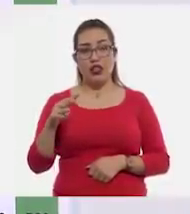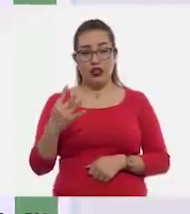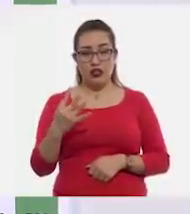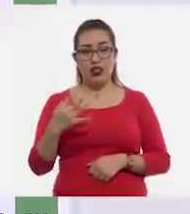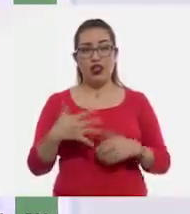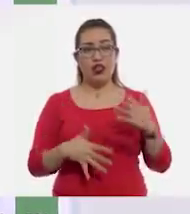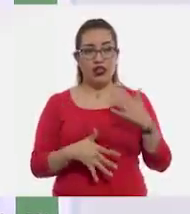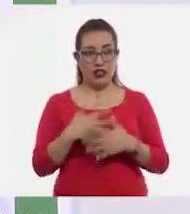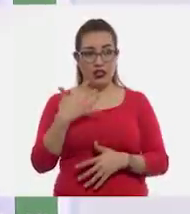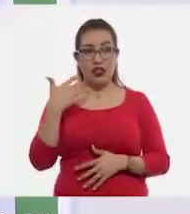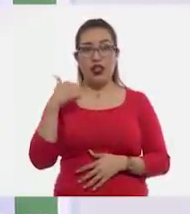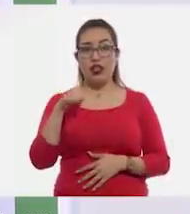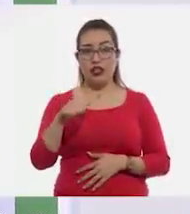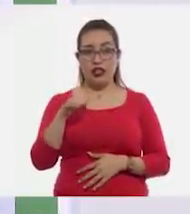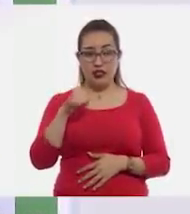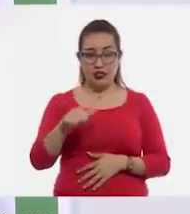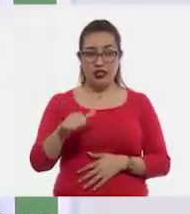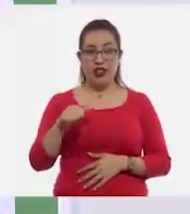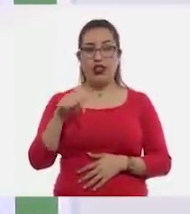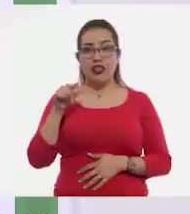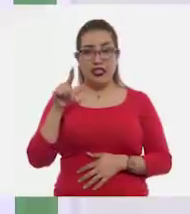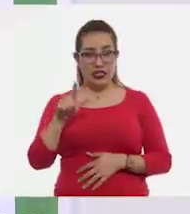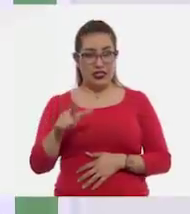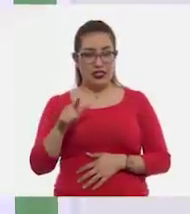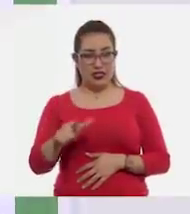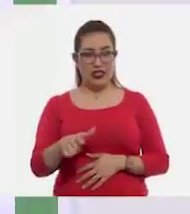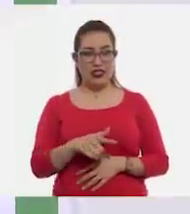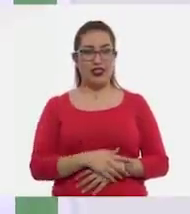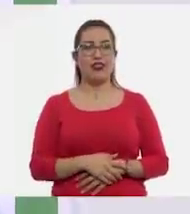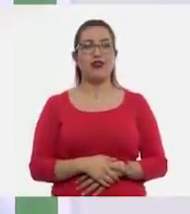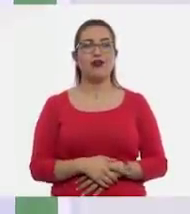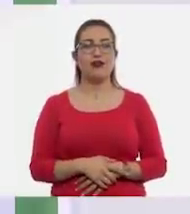14, 15, 16, 17.